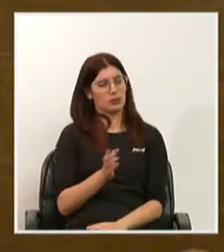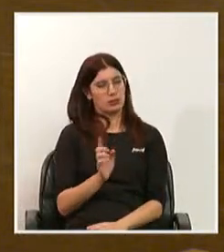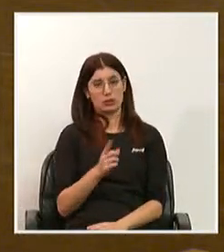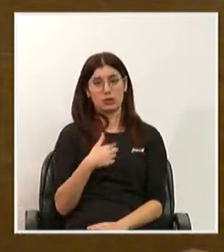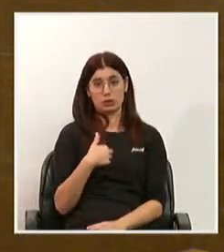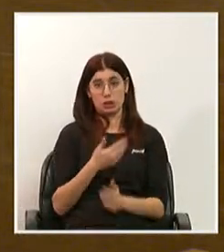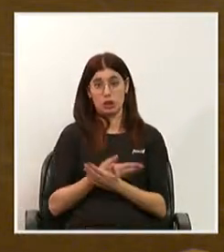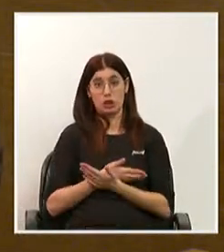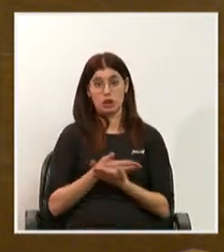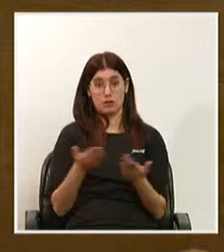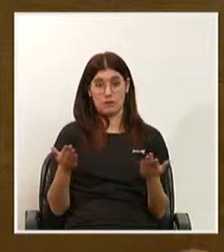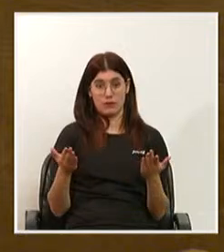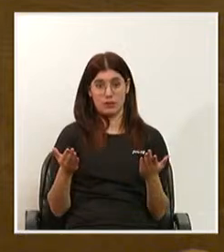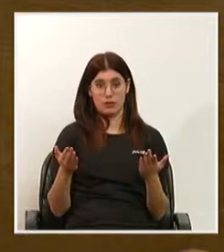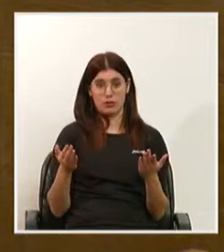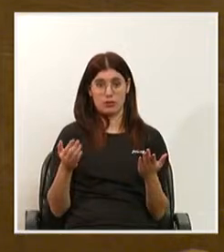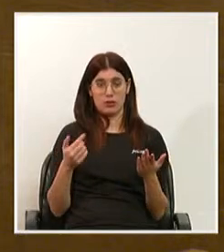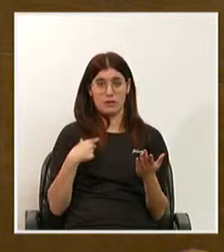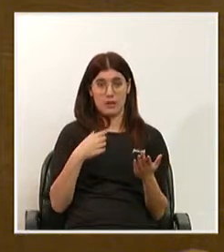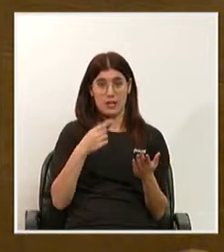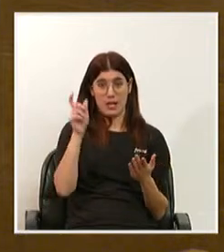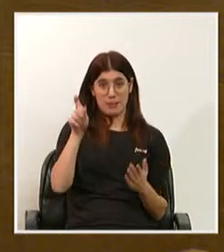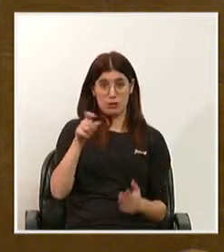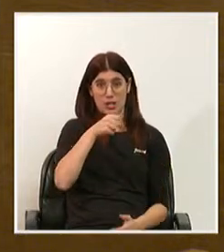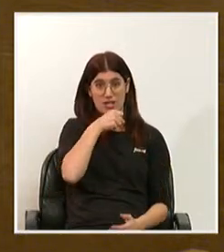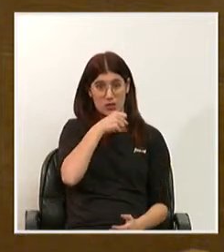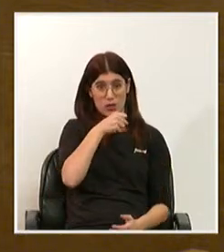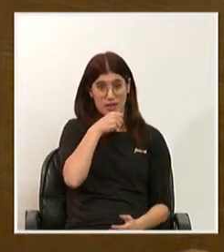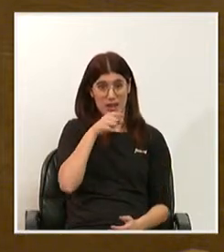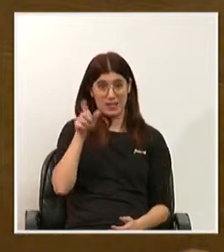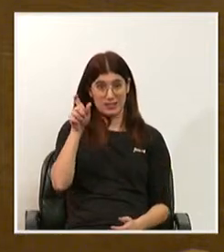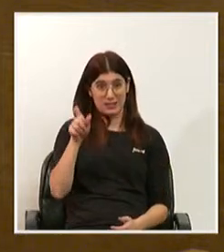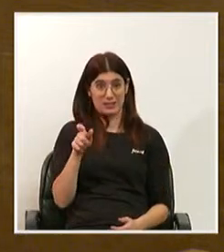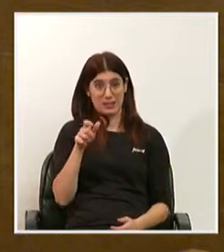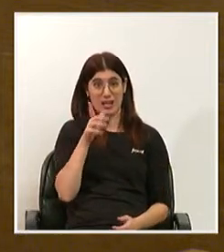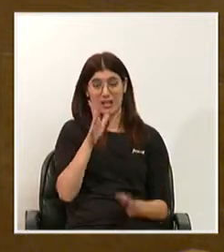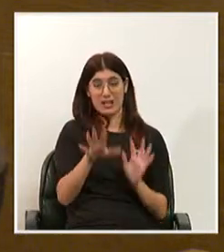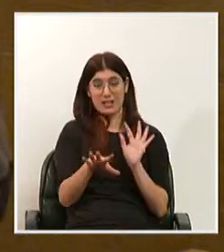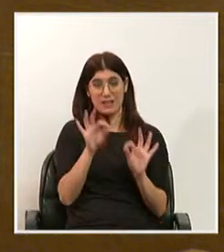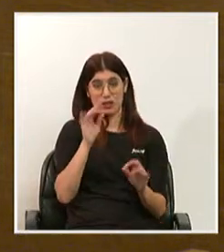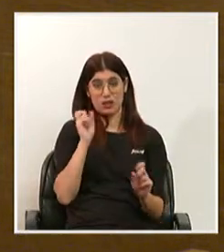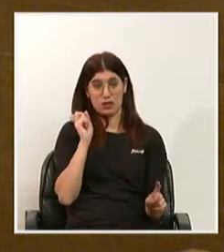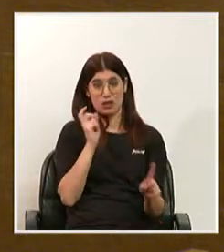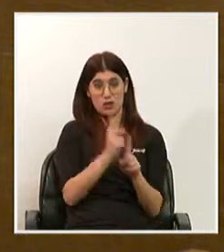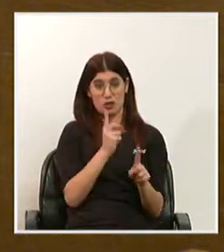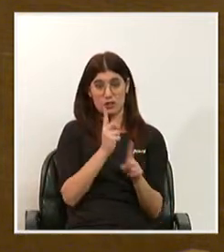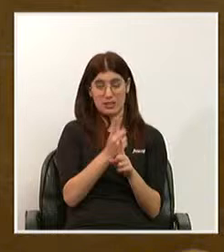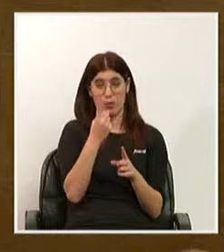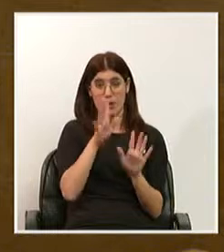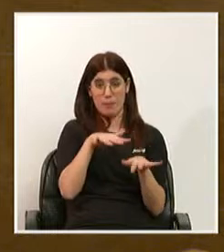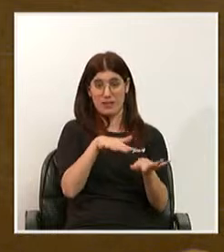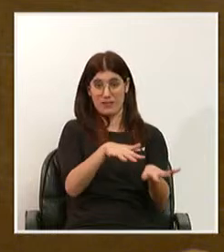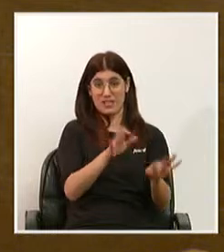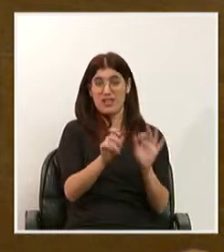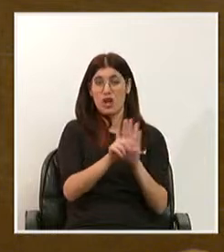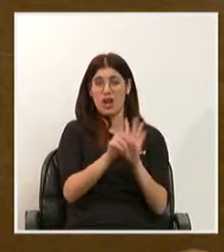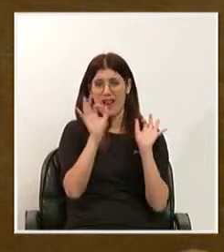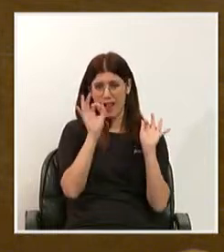que la socialista que ayer tomó la decisión de actuar contra una manifestación